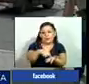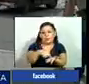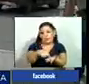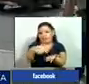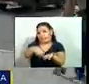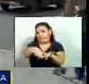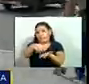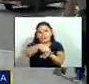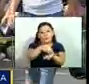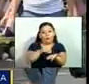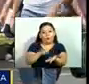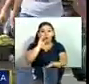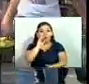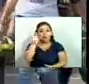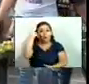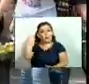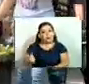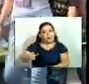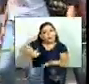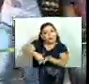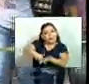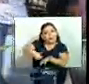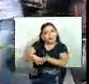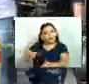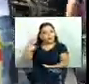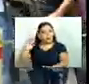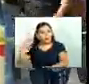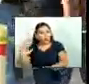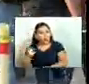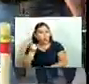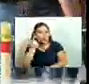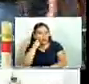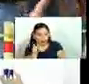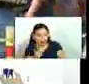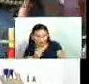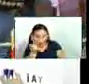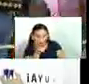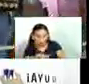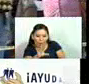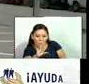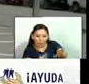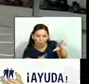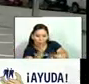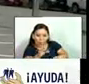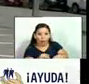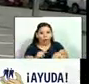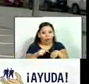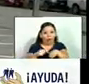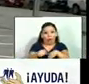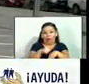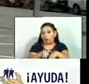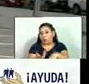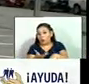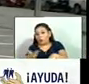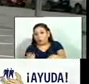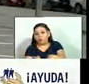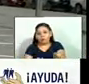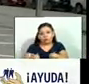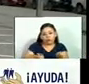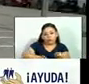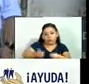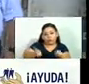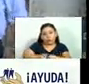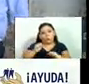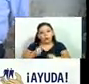municipio, según el alcalde Roberto Dawson, uno de los principales focos de infección de la enfermedad son los vehículos particulares utilizados